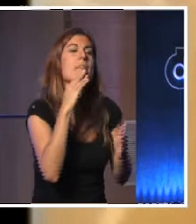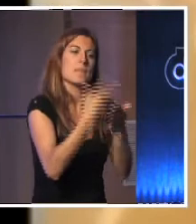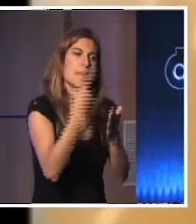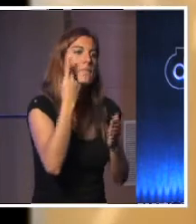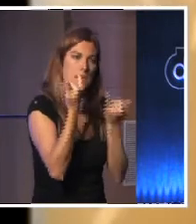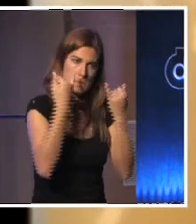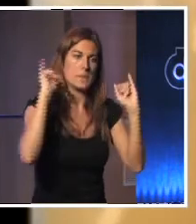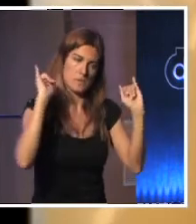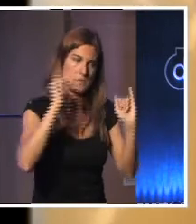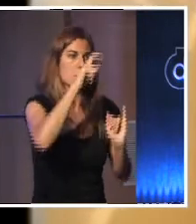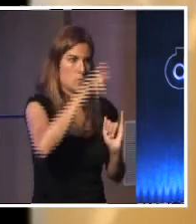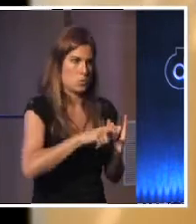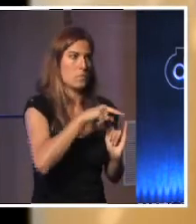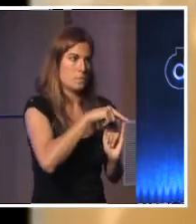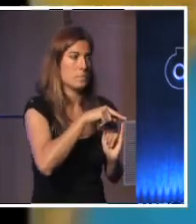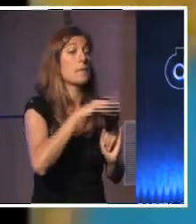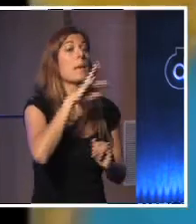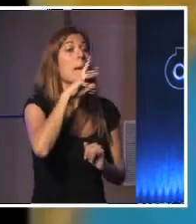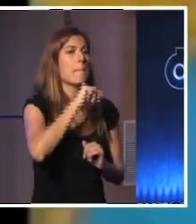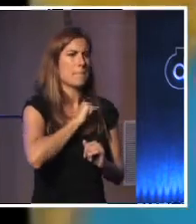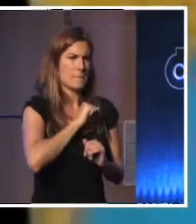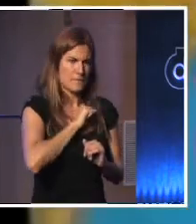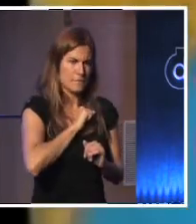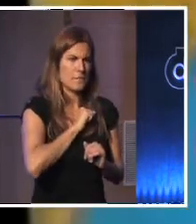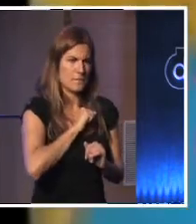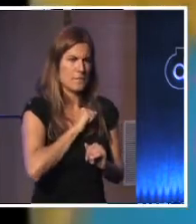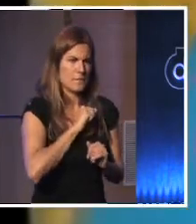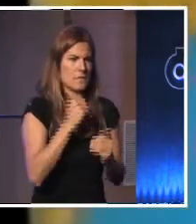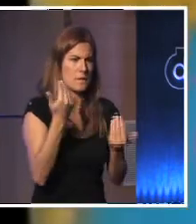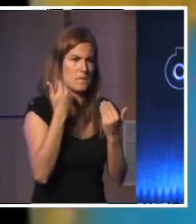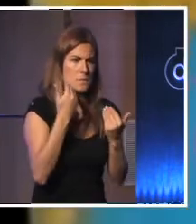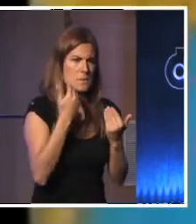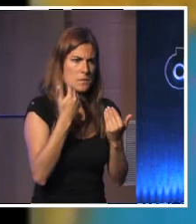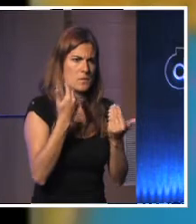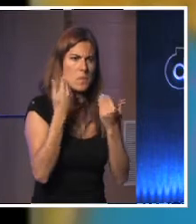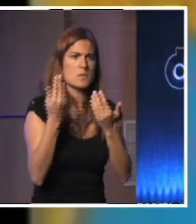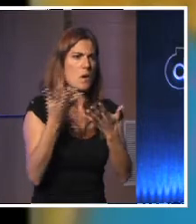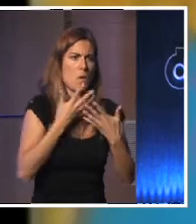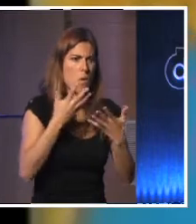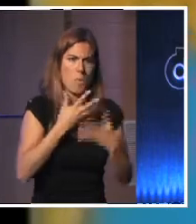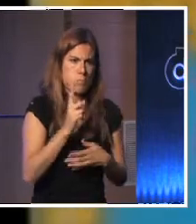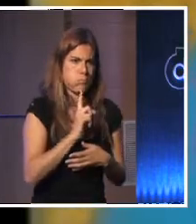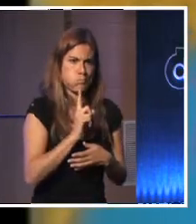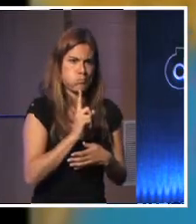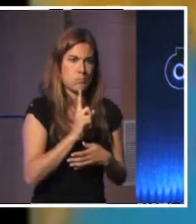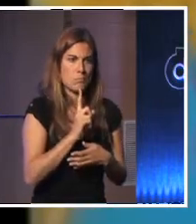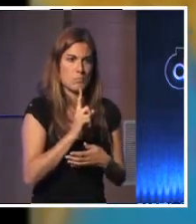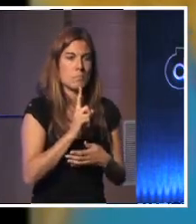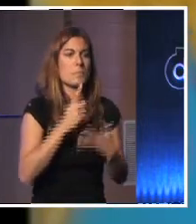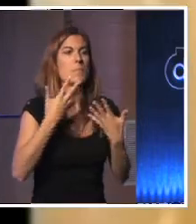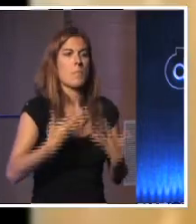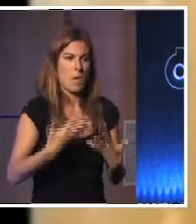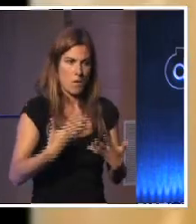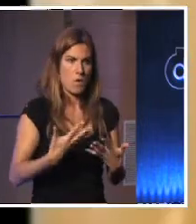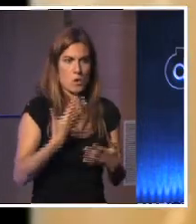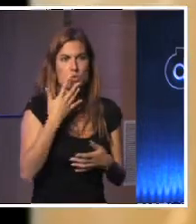independientemente. Mi madre solía darme mucha información, pero murió y ahora estoy